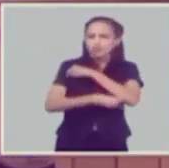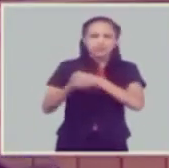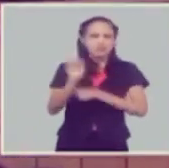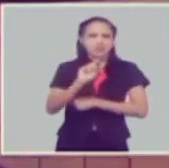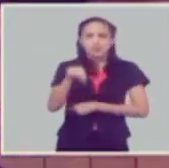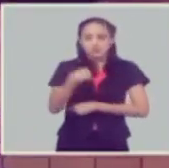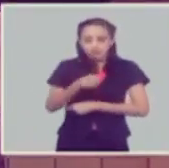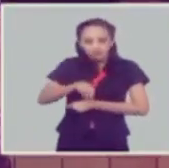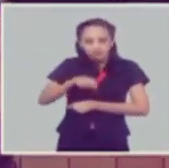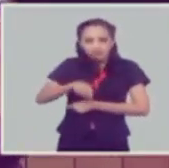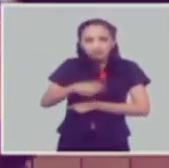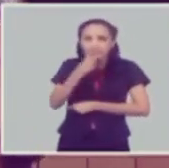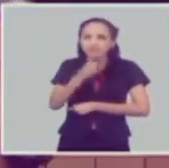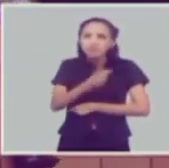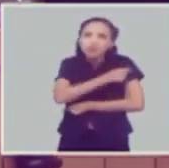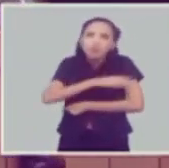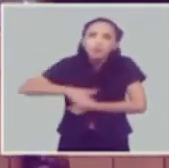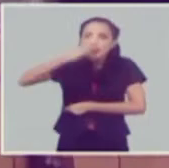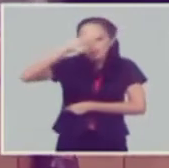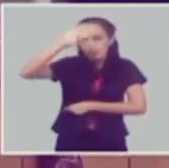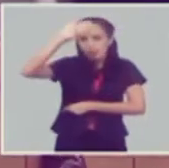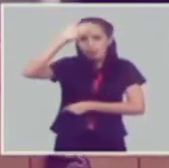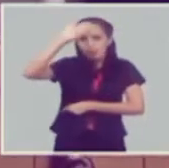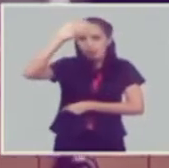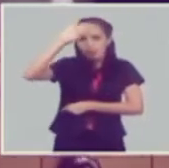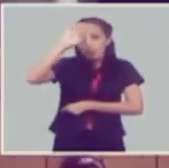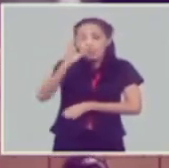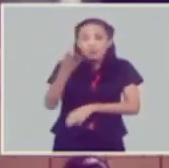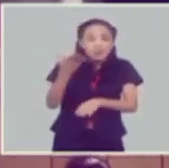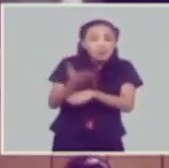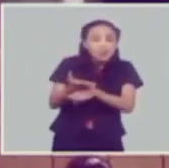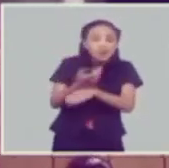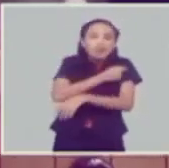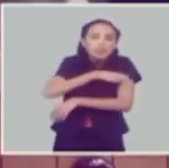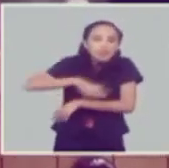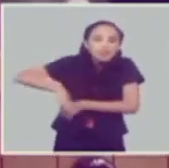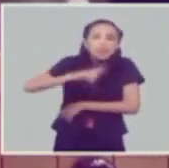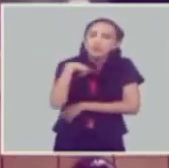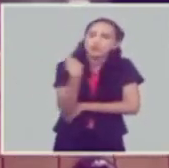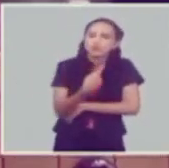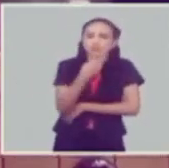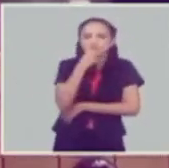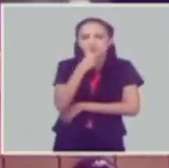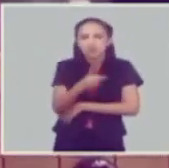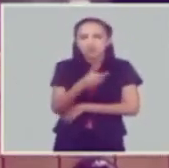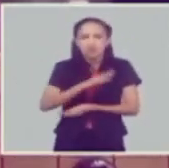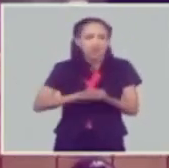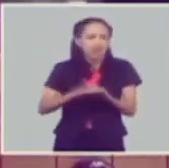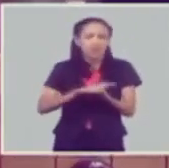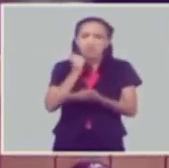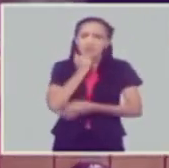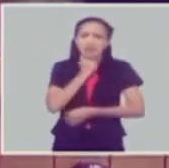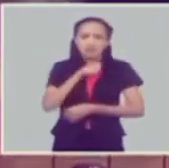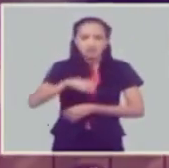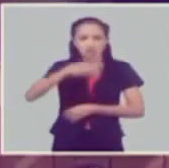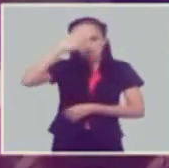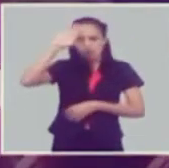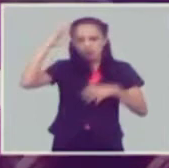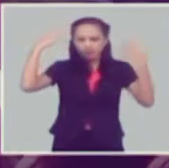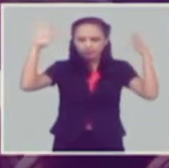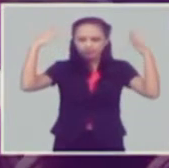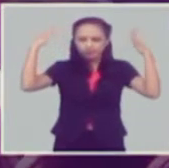asamblea del pueblo de Cuba y a sus demandas y a sus tiempos nos debemos a nadie más.